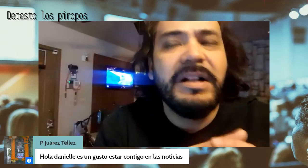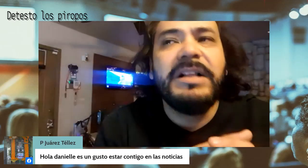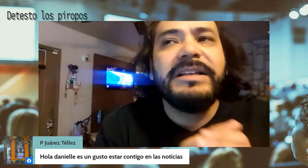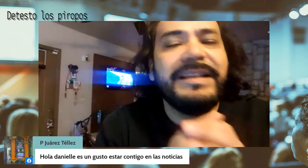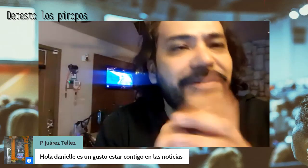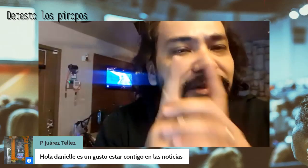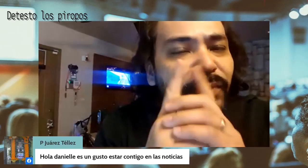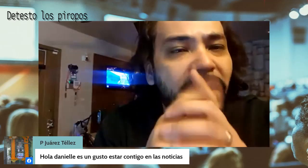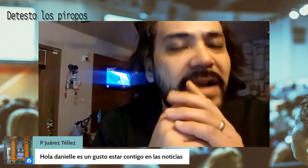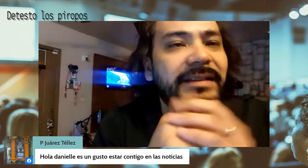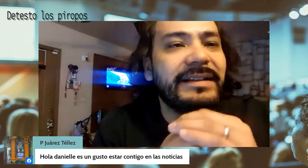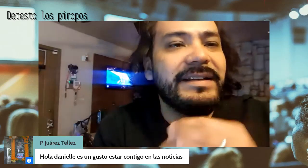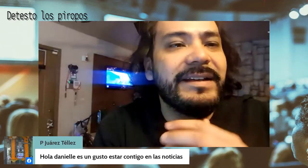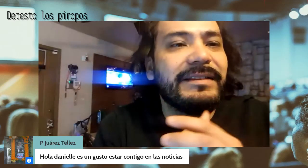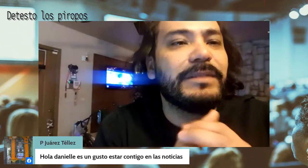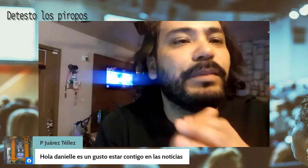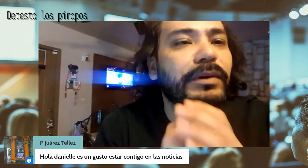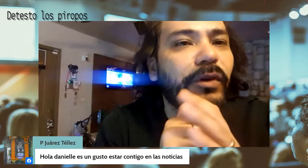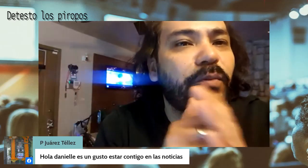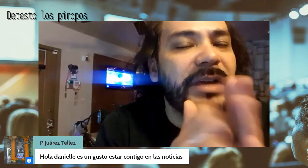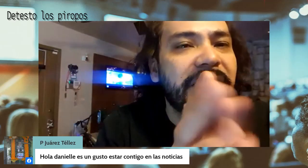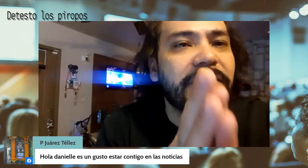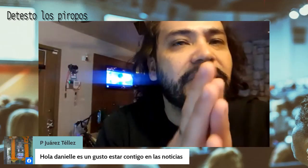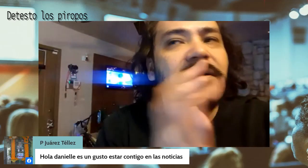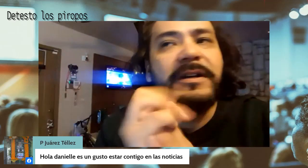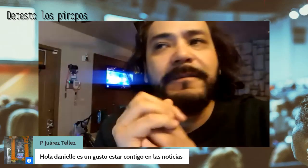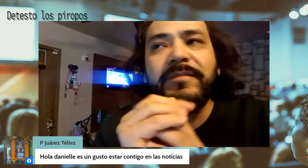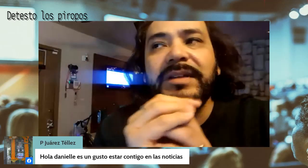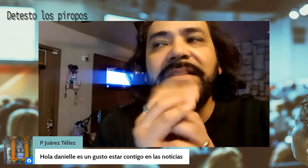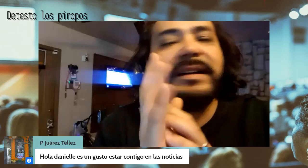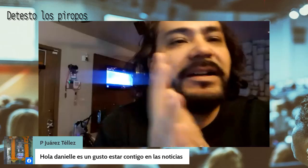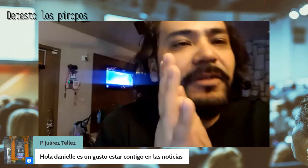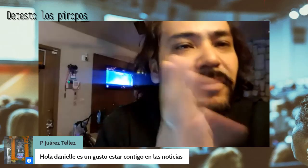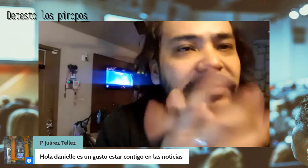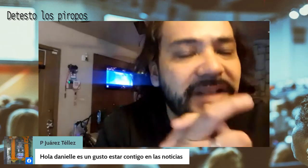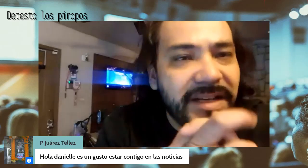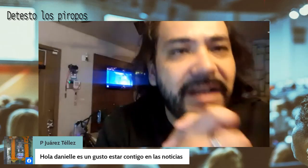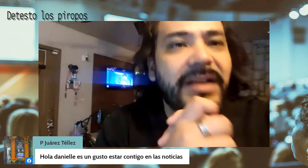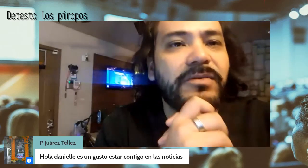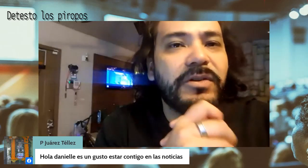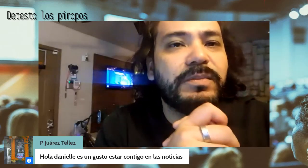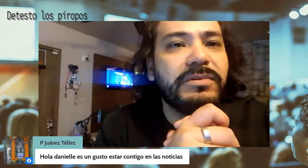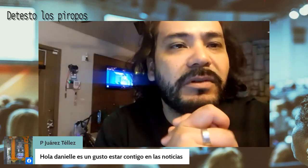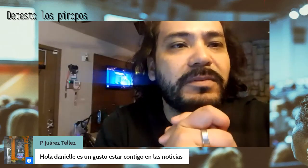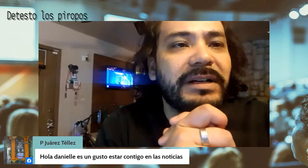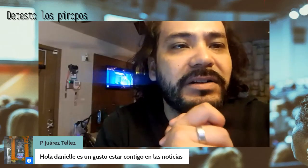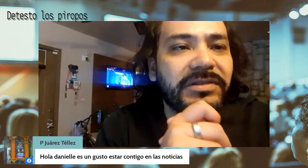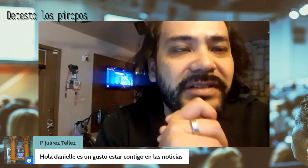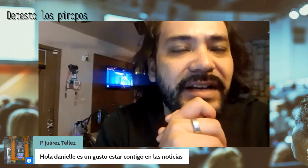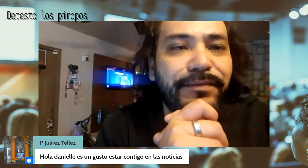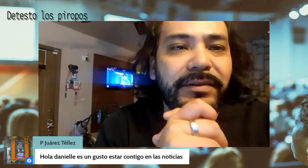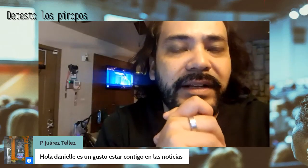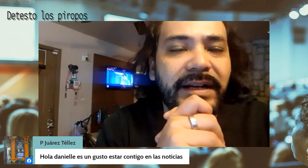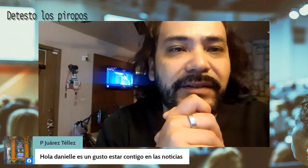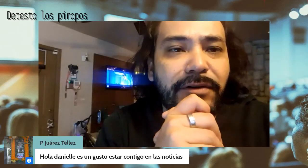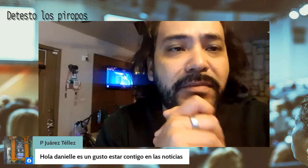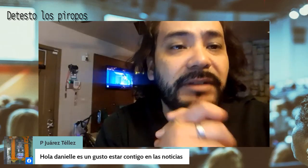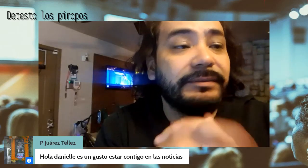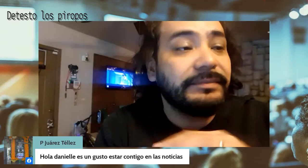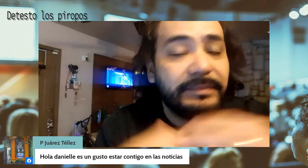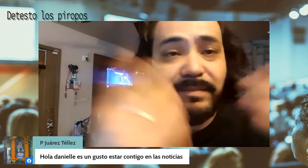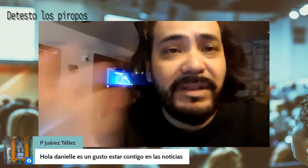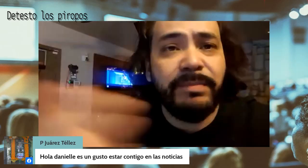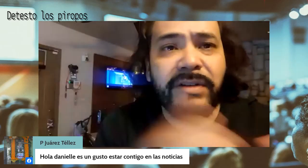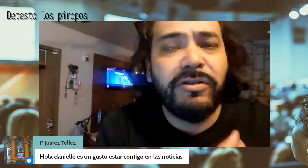santo. Y si fueran inteligentes, por lo menos reconocerían algunos puntos valiosos de la